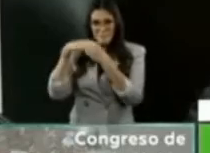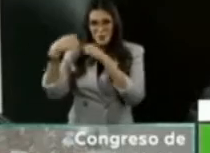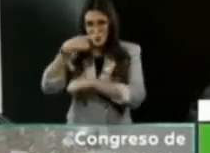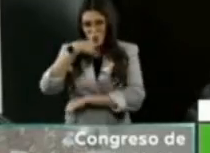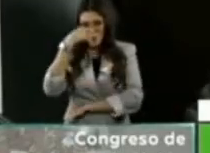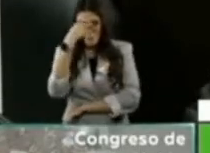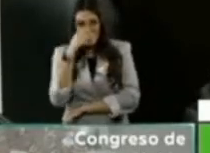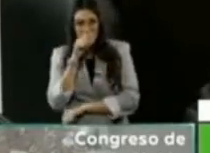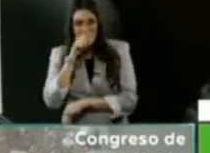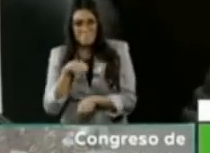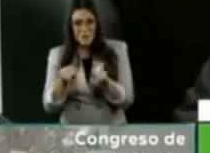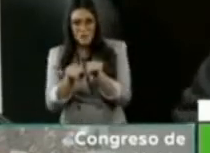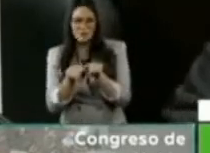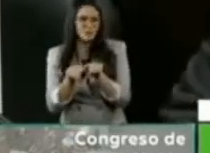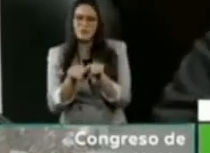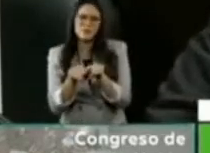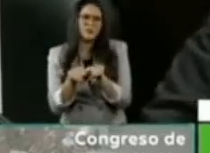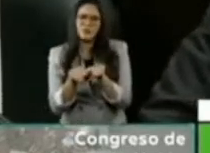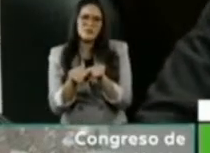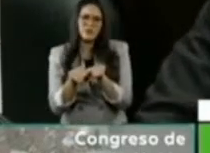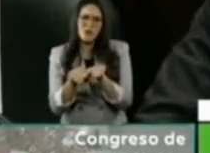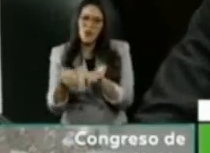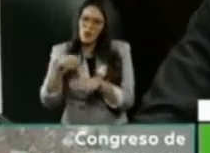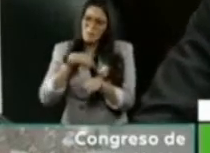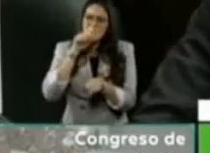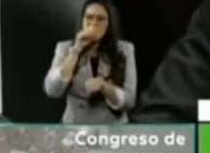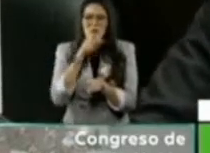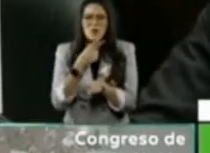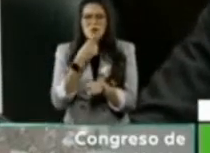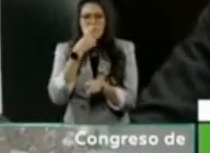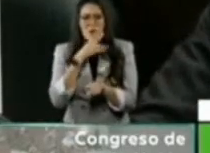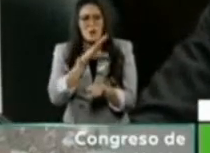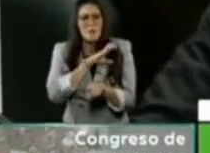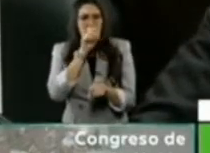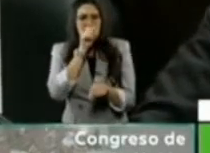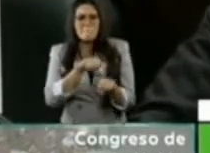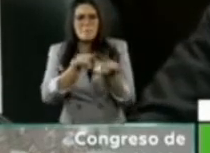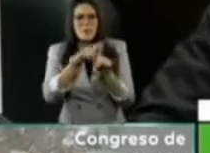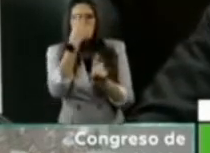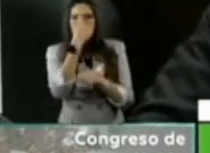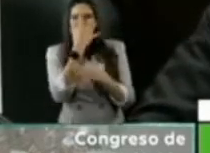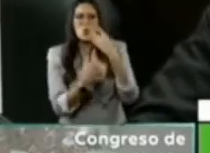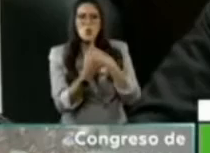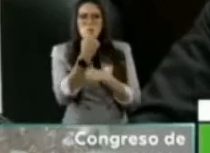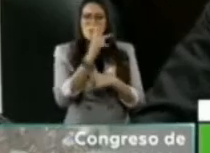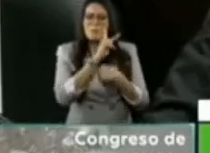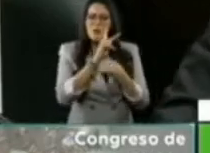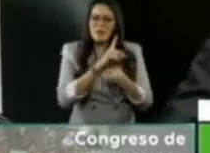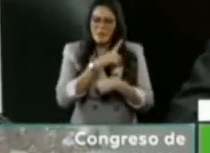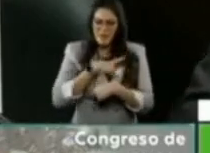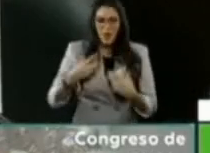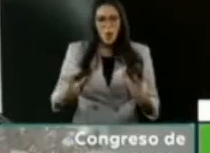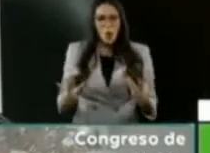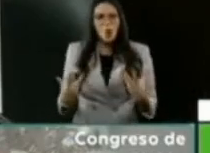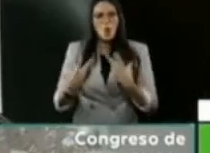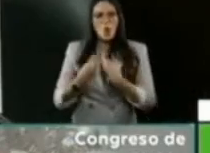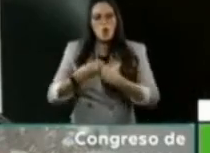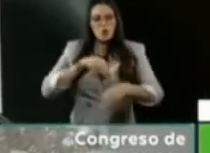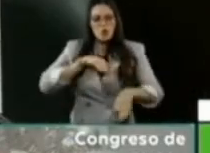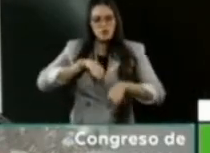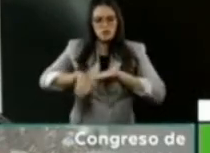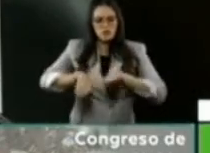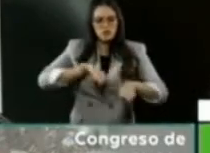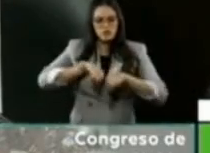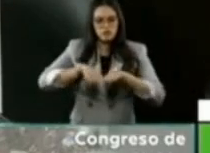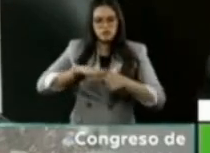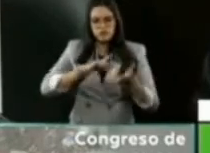en acuerdo con Calderón, con Alejandra Sota, que era el representante de Felipe Calderón, de crearle a Genaro